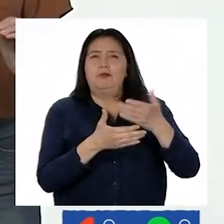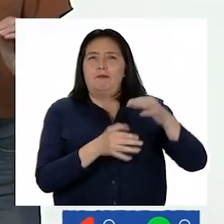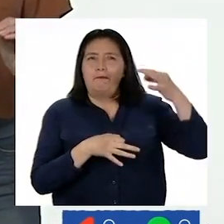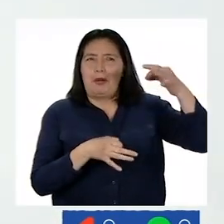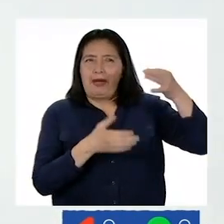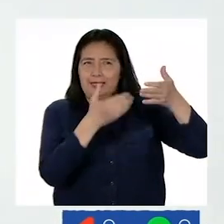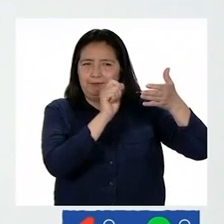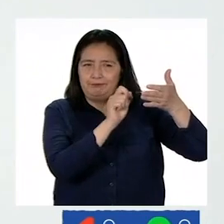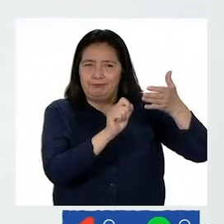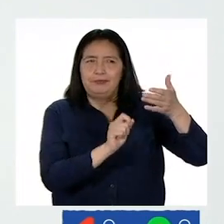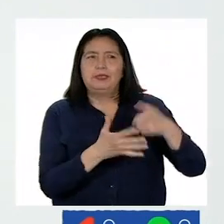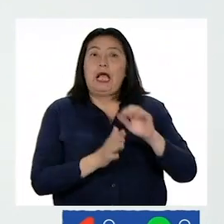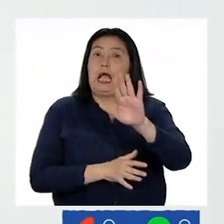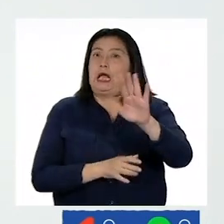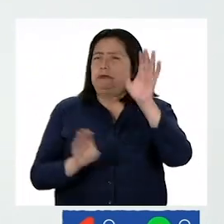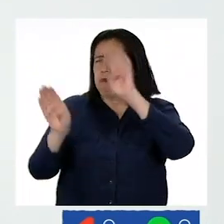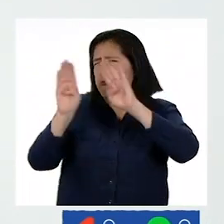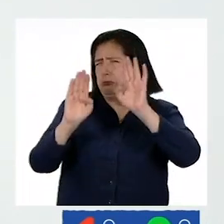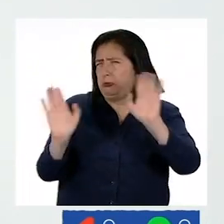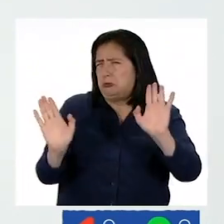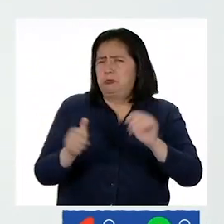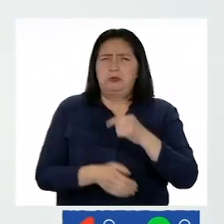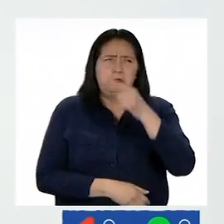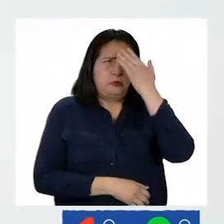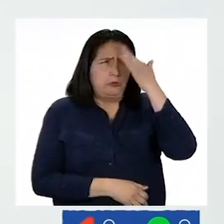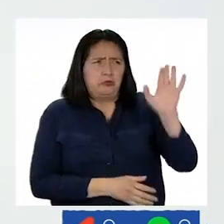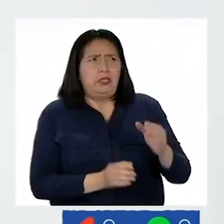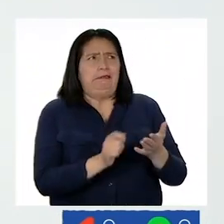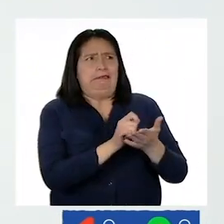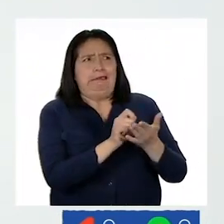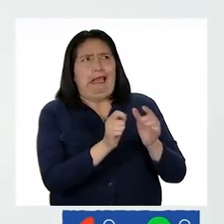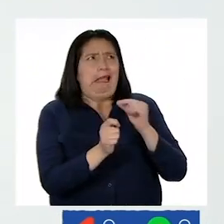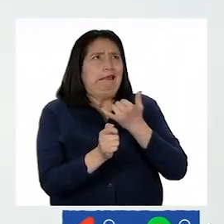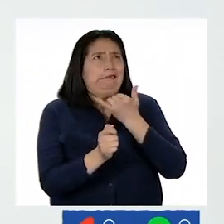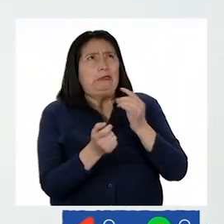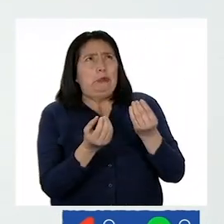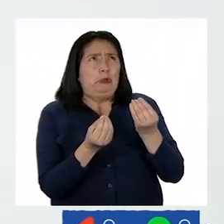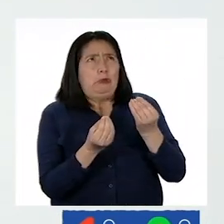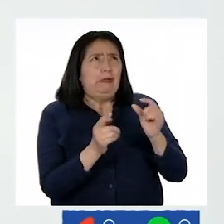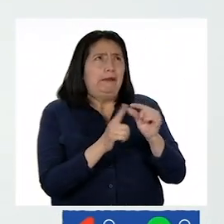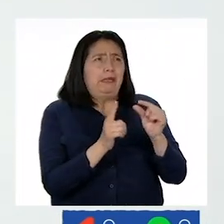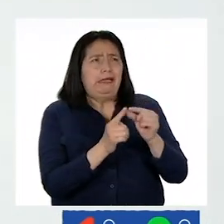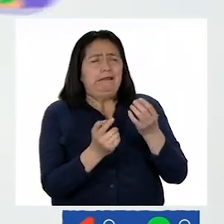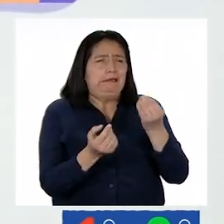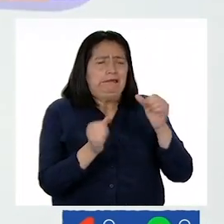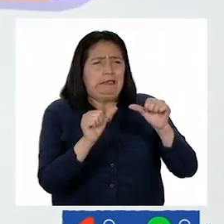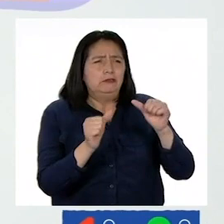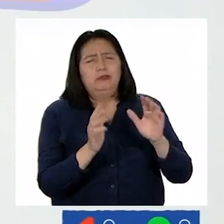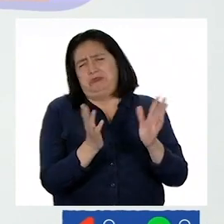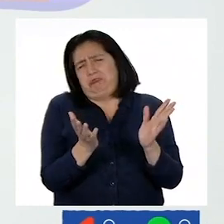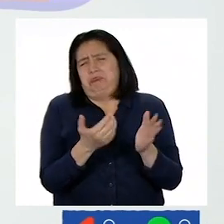papel. Y no se preocupen si no saben cómo se escribe una palabra o tienen alguna duda.